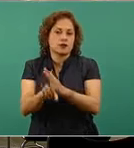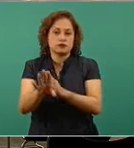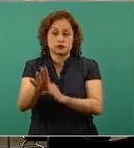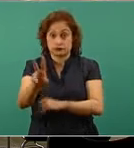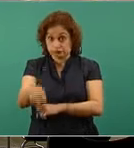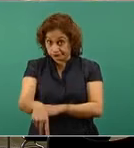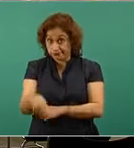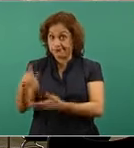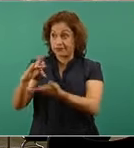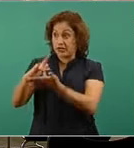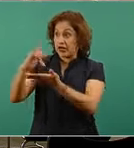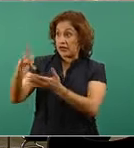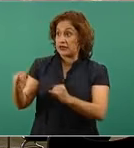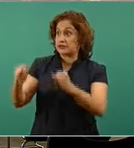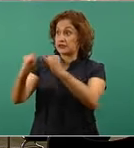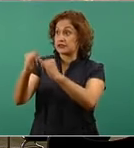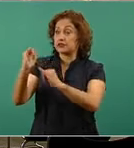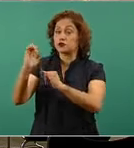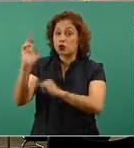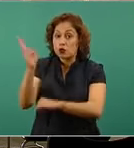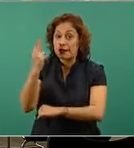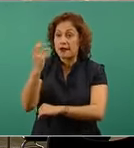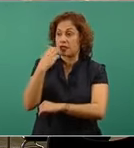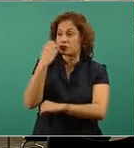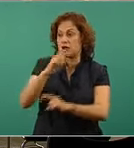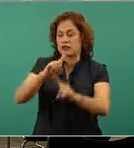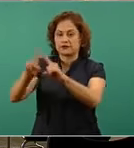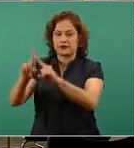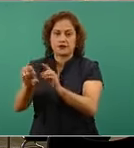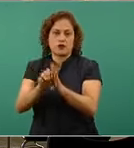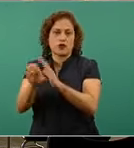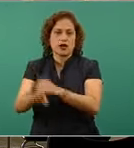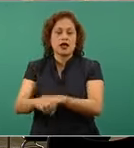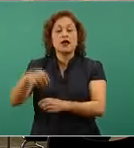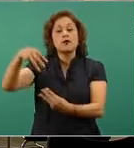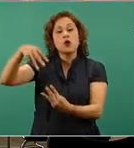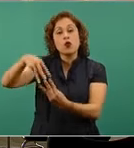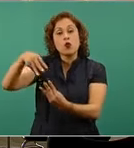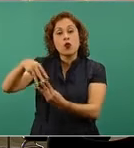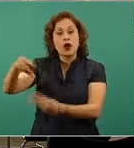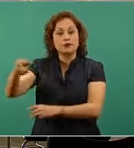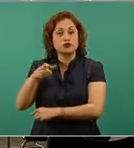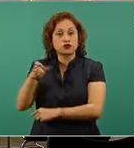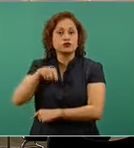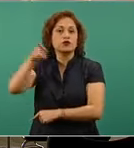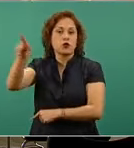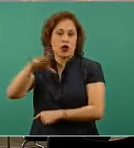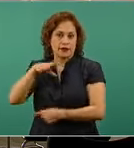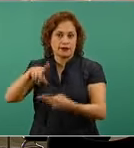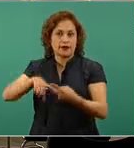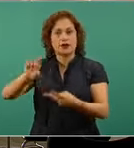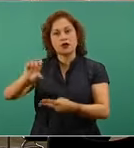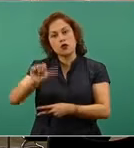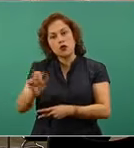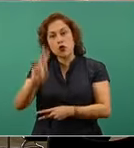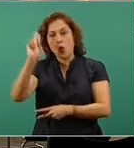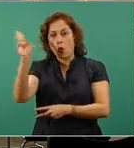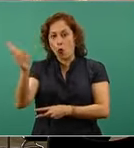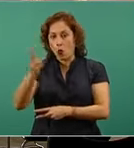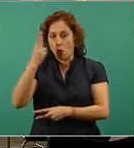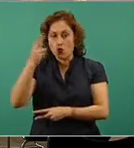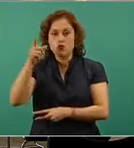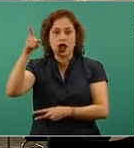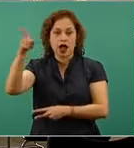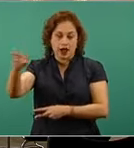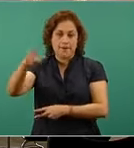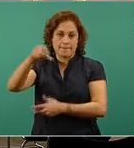con la colaboración de instituciones educativas. En la UAM Xochimilco tenemos uno, en la UNAM, en el campus principal,